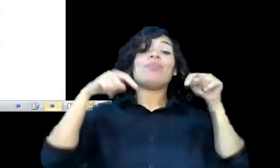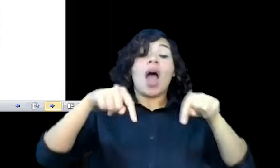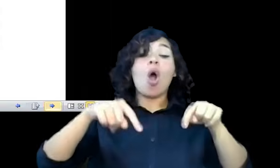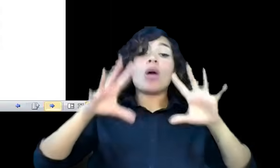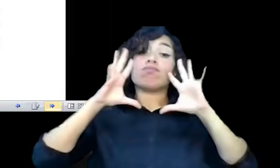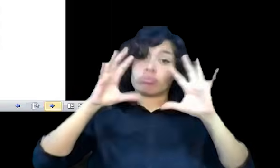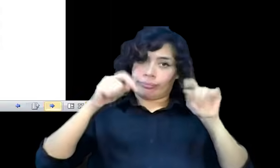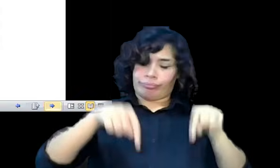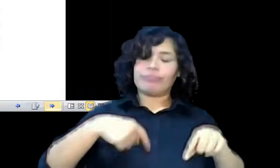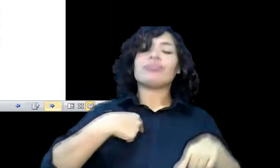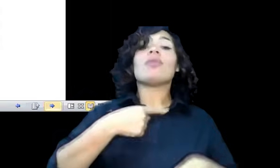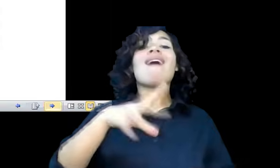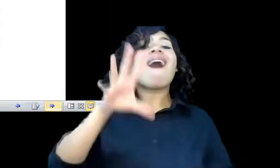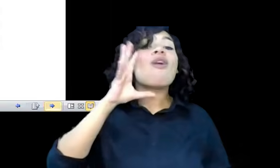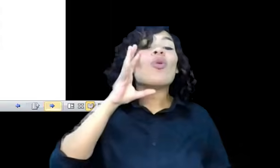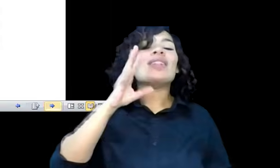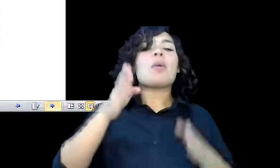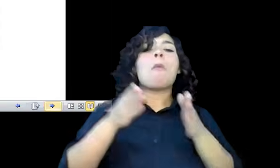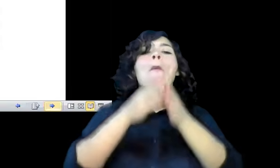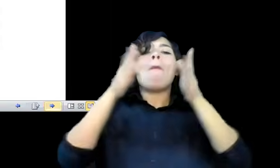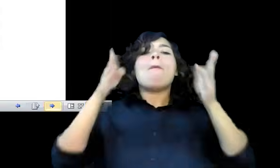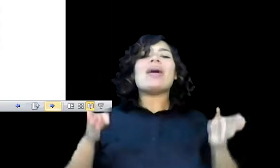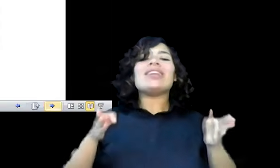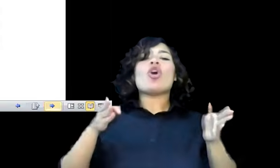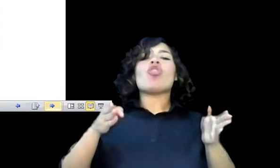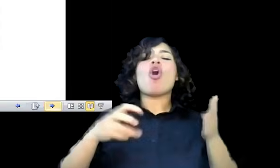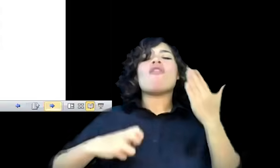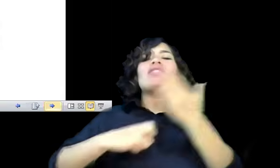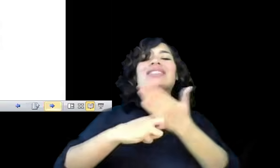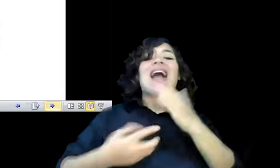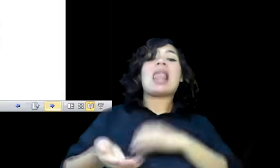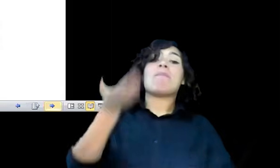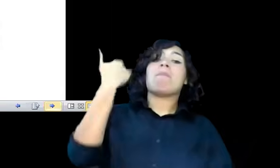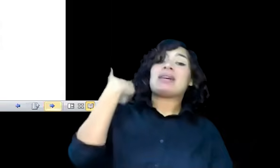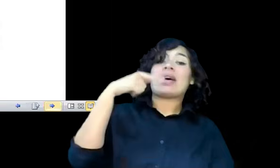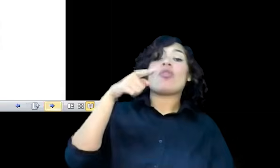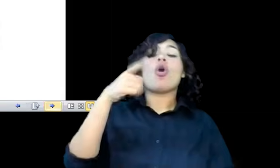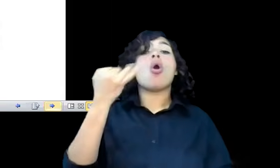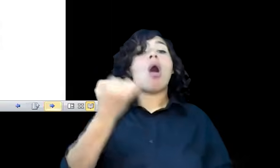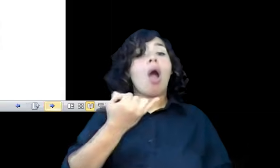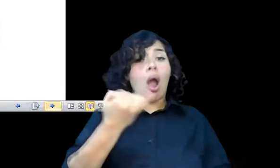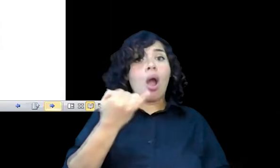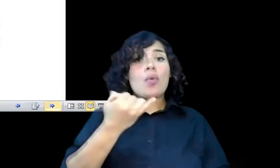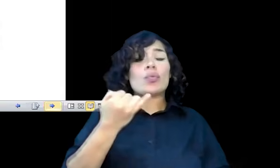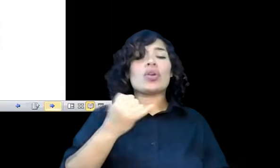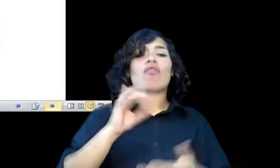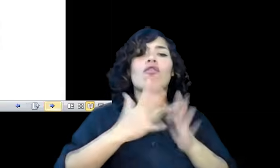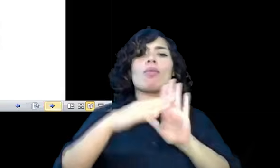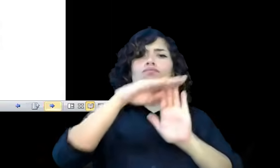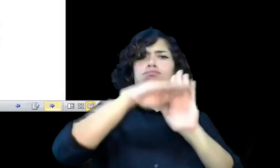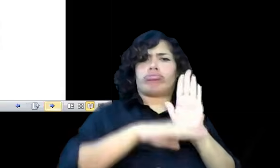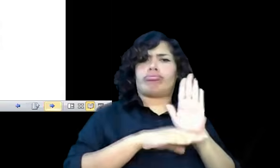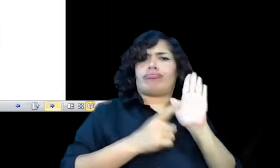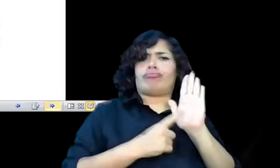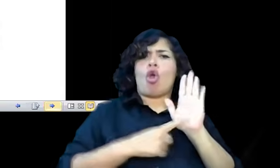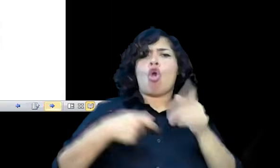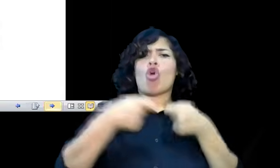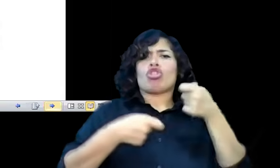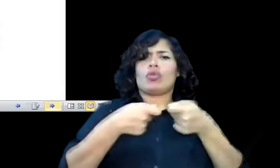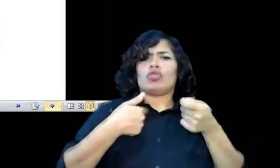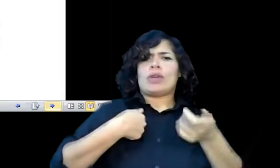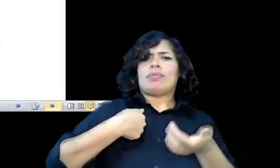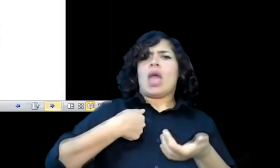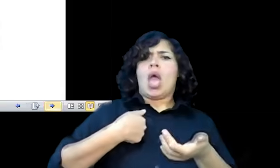vamos a recordar. ¿Recuerdan que el periodo fiscal pasado hubo un régimen, sí, una posibilidad de acogerse a un régimen de